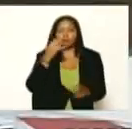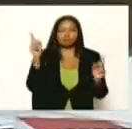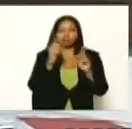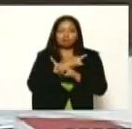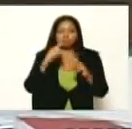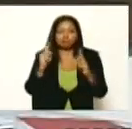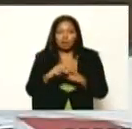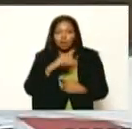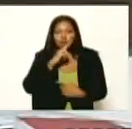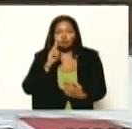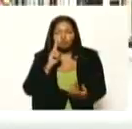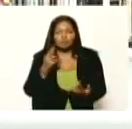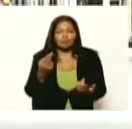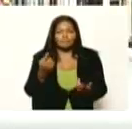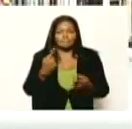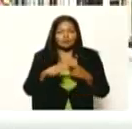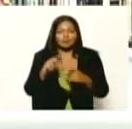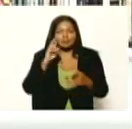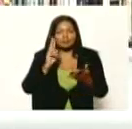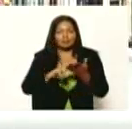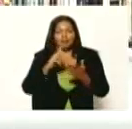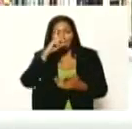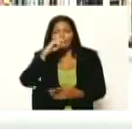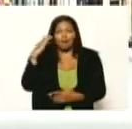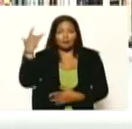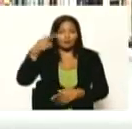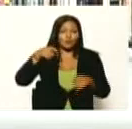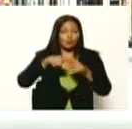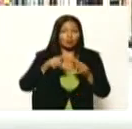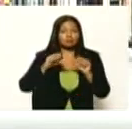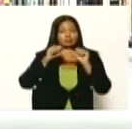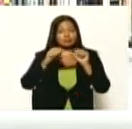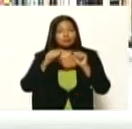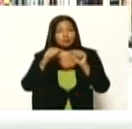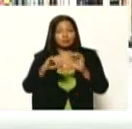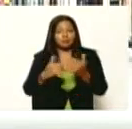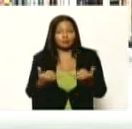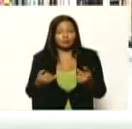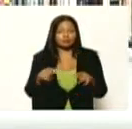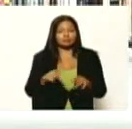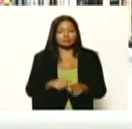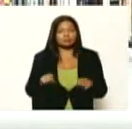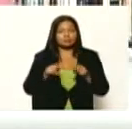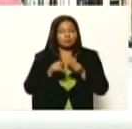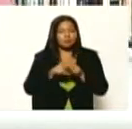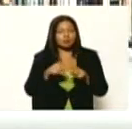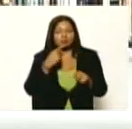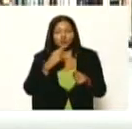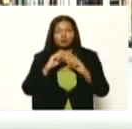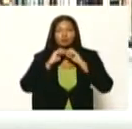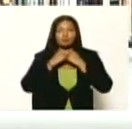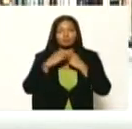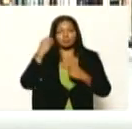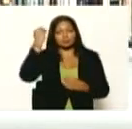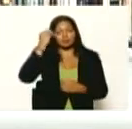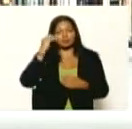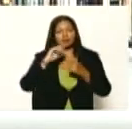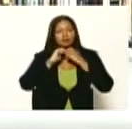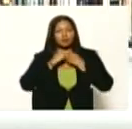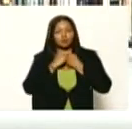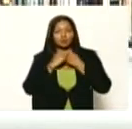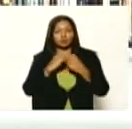Diosdado. Pero de ver, eso varios años estuve así, y todavía hoy, Aristóbulo, yo sí pensaba en Aristóbulo.